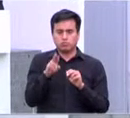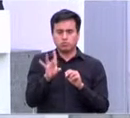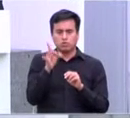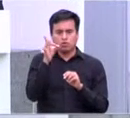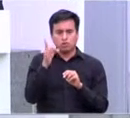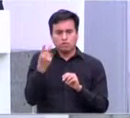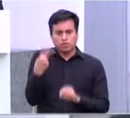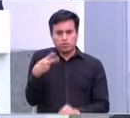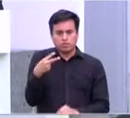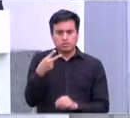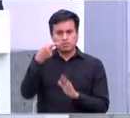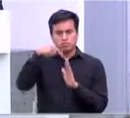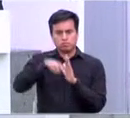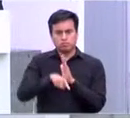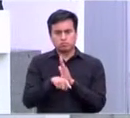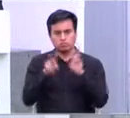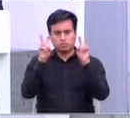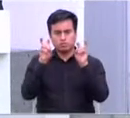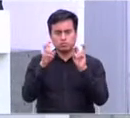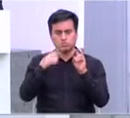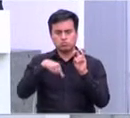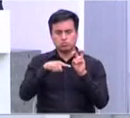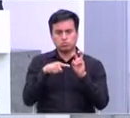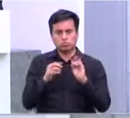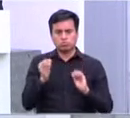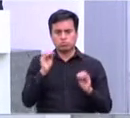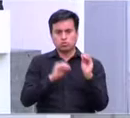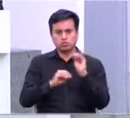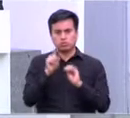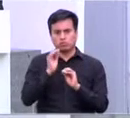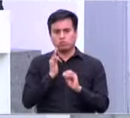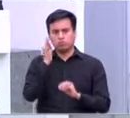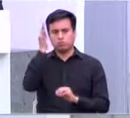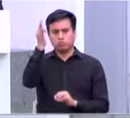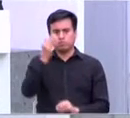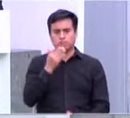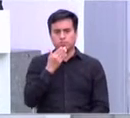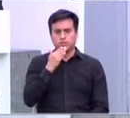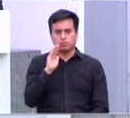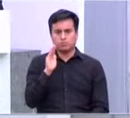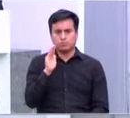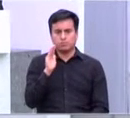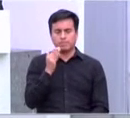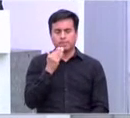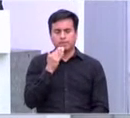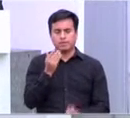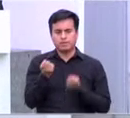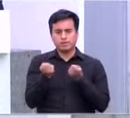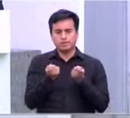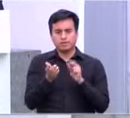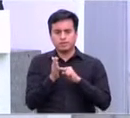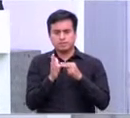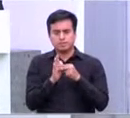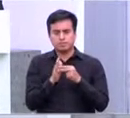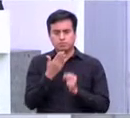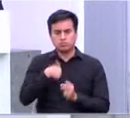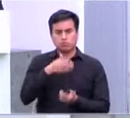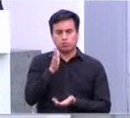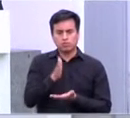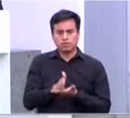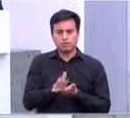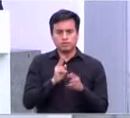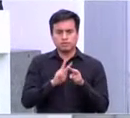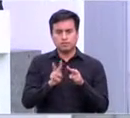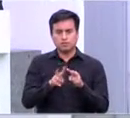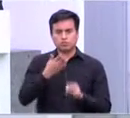de fondo sobre los cuales construir un futuro mejor la crisis nos obliga a revisar